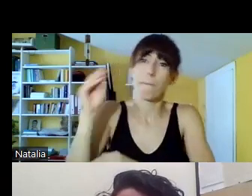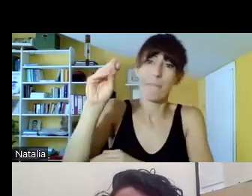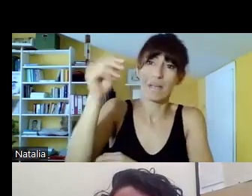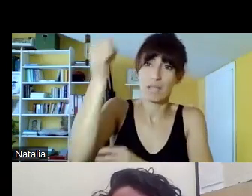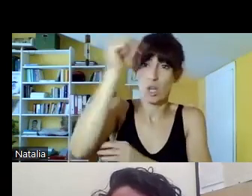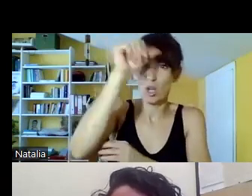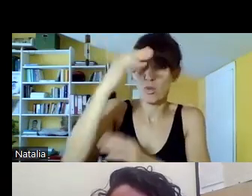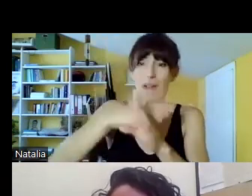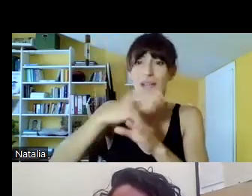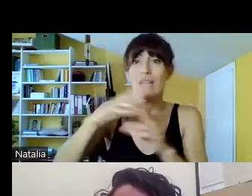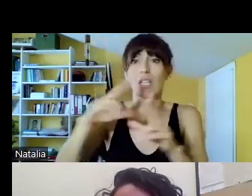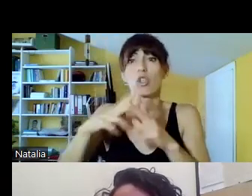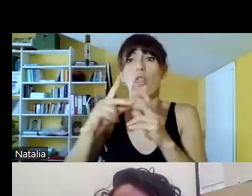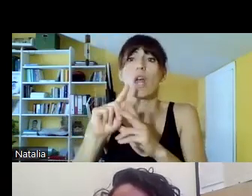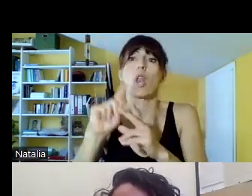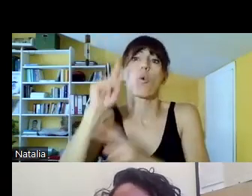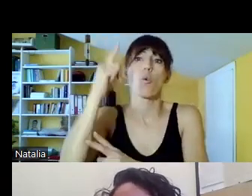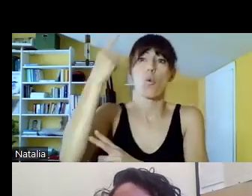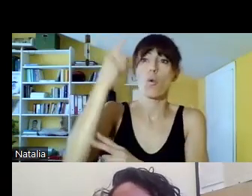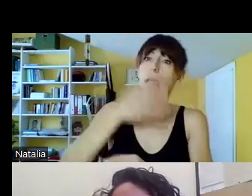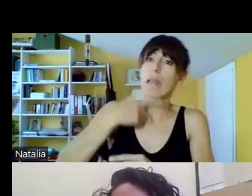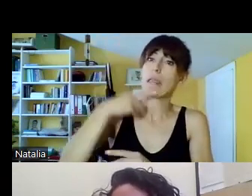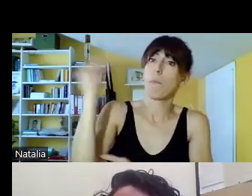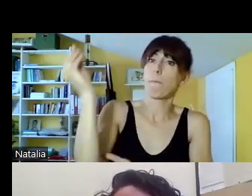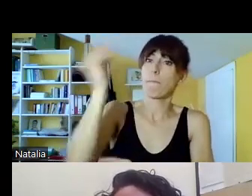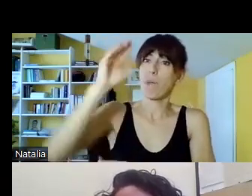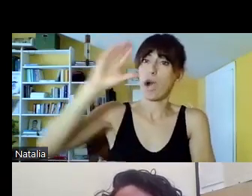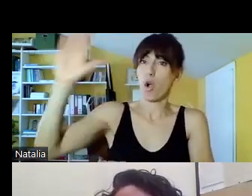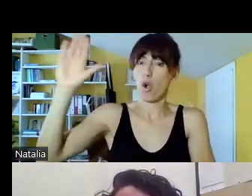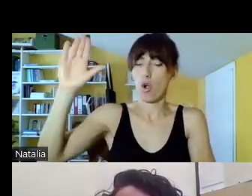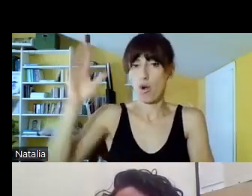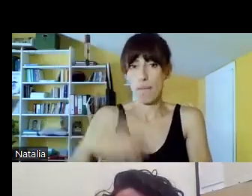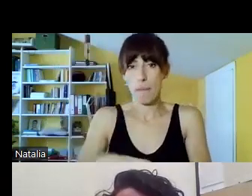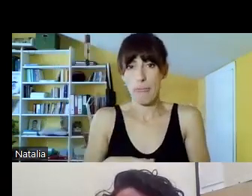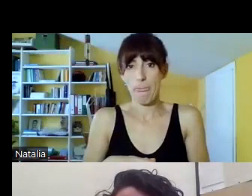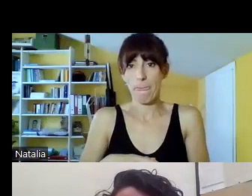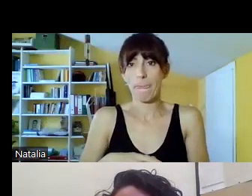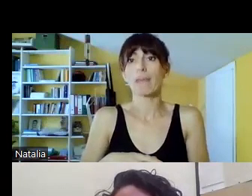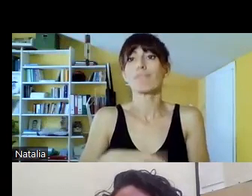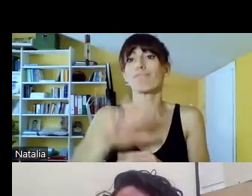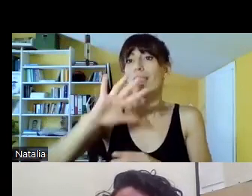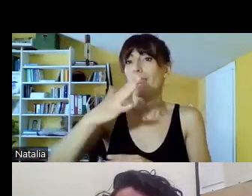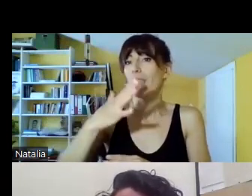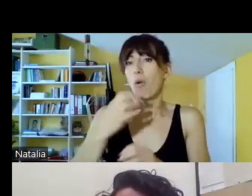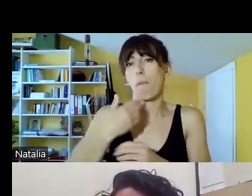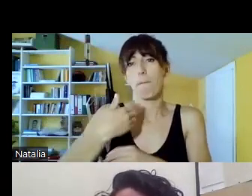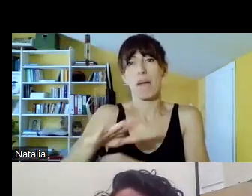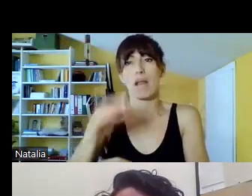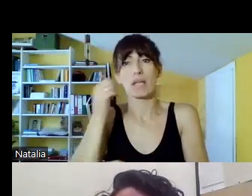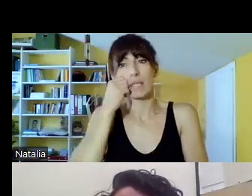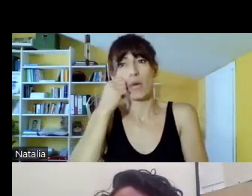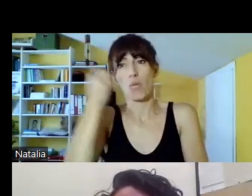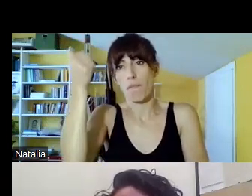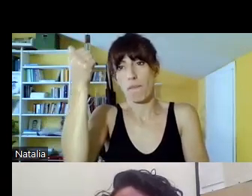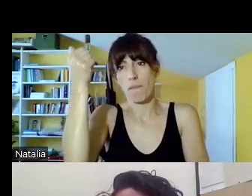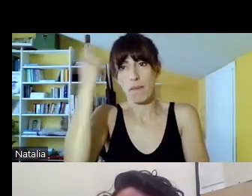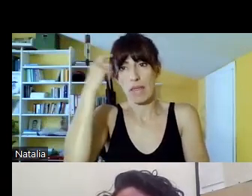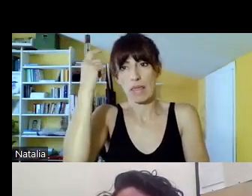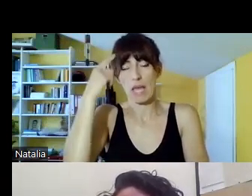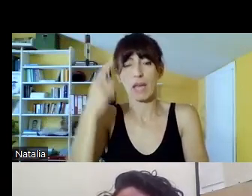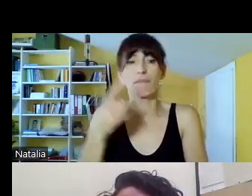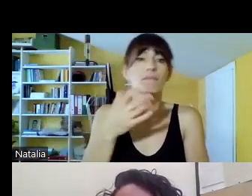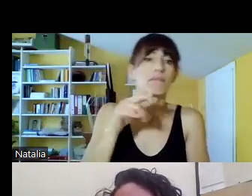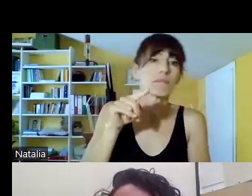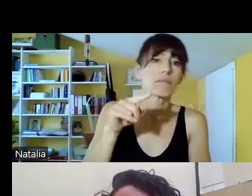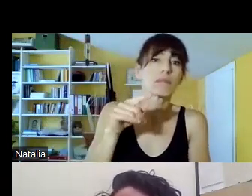1, que serían los mejor posicionados socialmente, de tener mala salud mental. Y en el caso de las mujeres, las de clase social